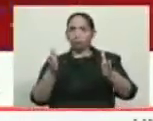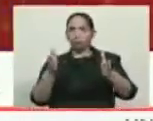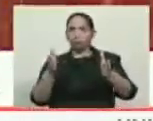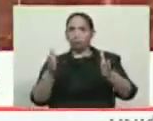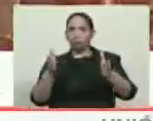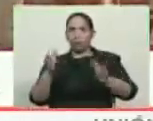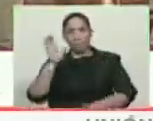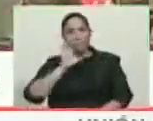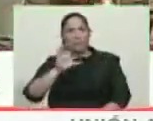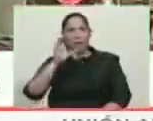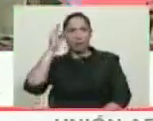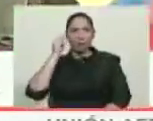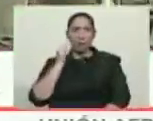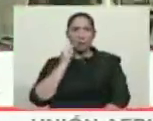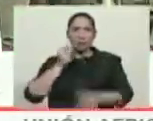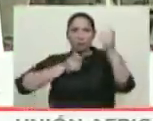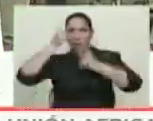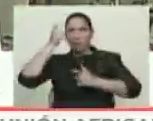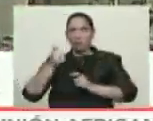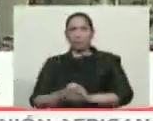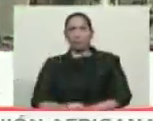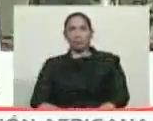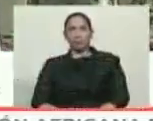la patria de Bolívar y Chávez.